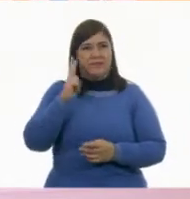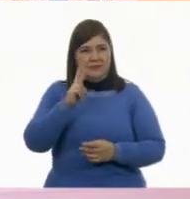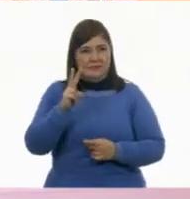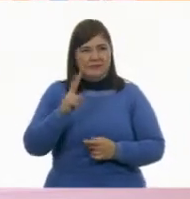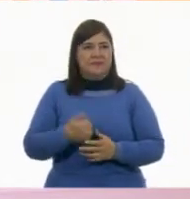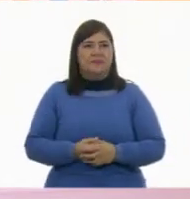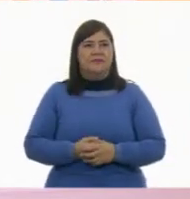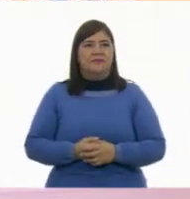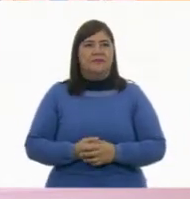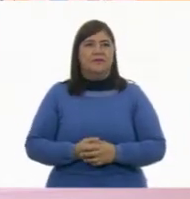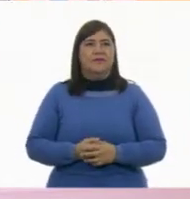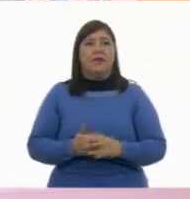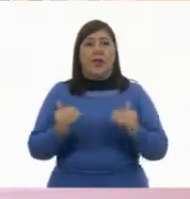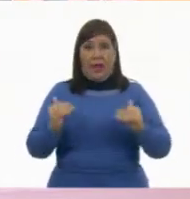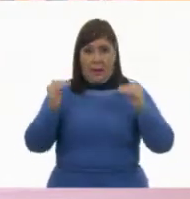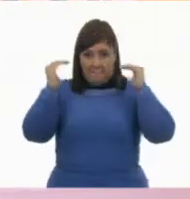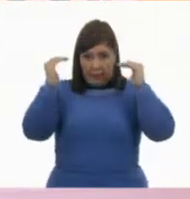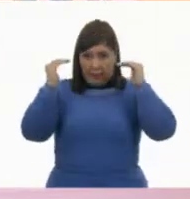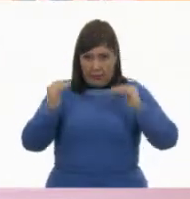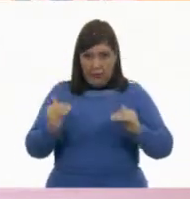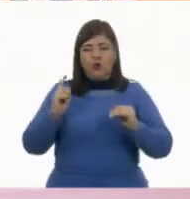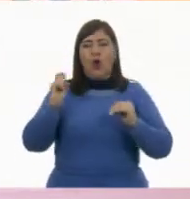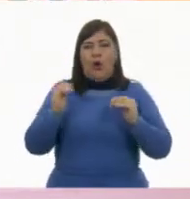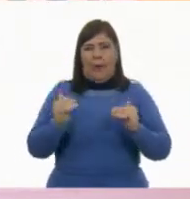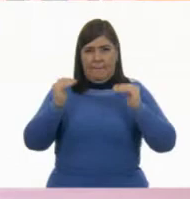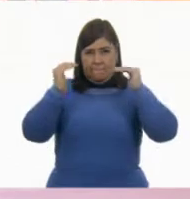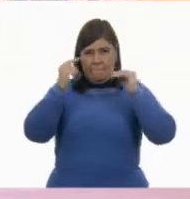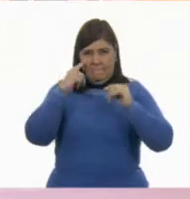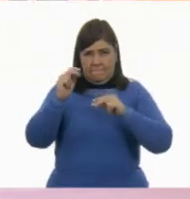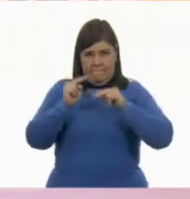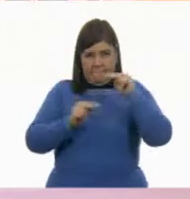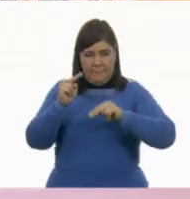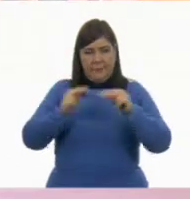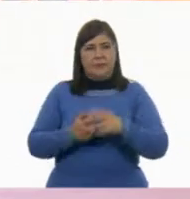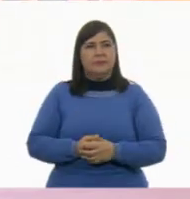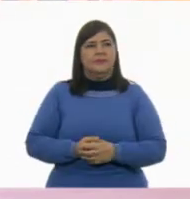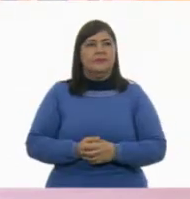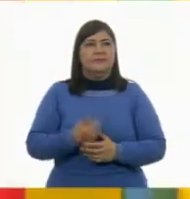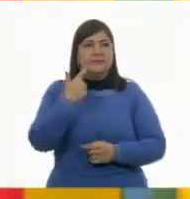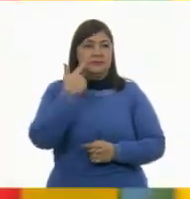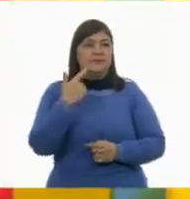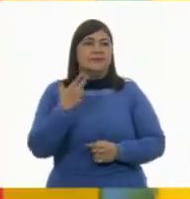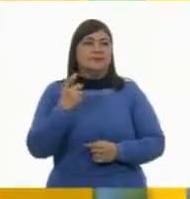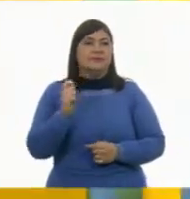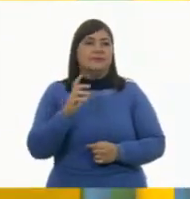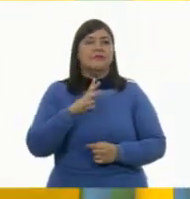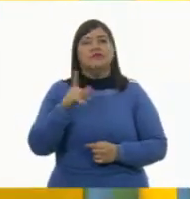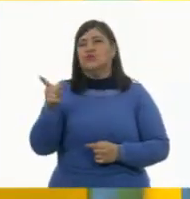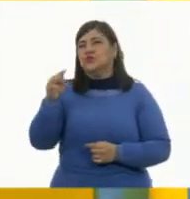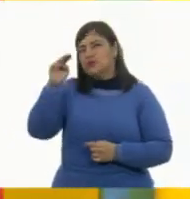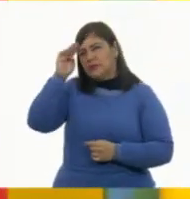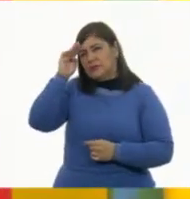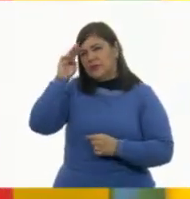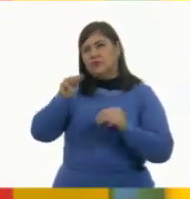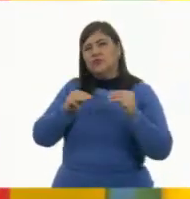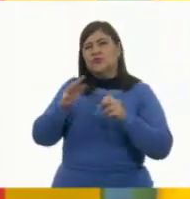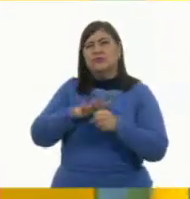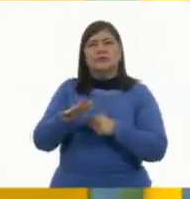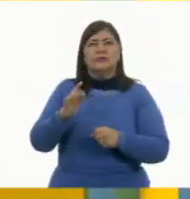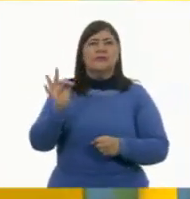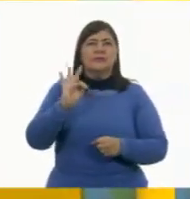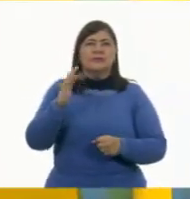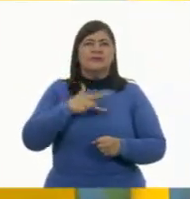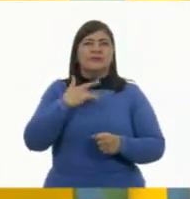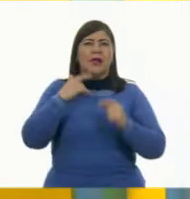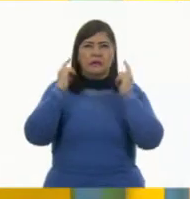allá. ¿Nivel alto quedamos? Sí, ¿verdad? Sí, nivel alto. A ver, ¿cómo ¿qué me sale? ¿Qué segmento corporal se te ocurre? ¿Qué tal si lo